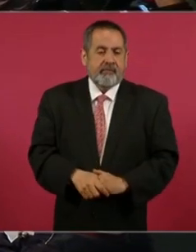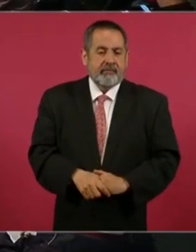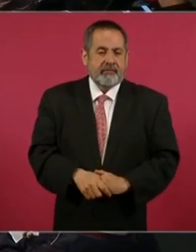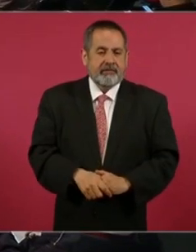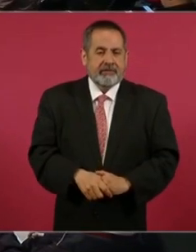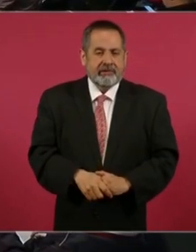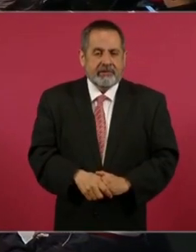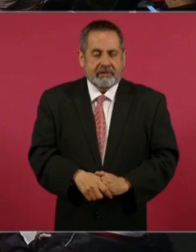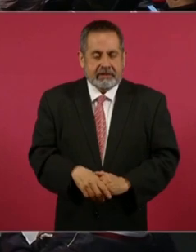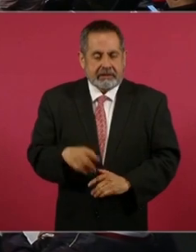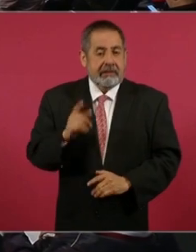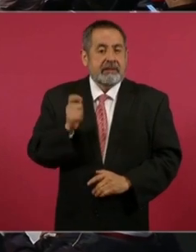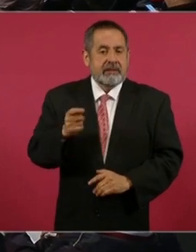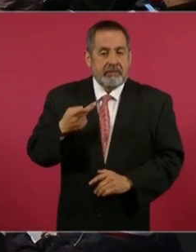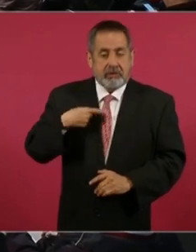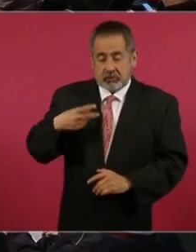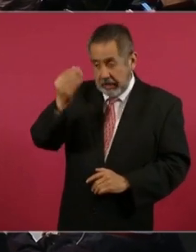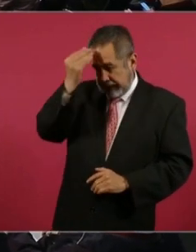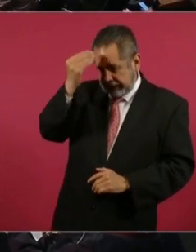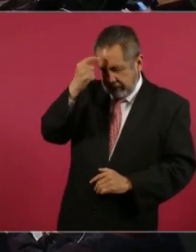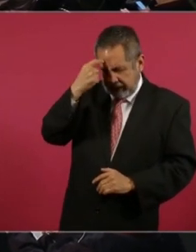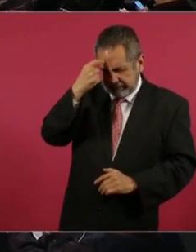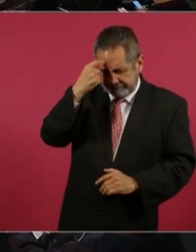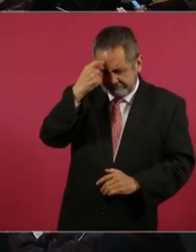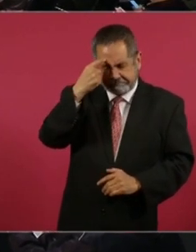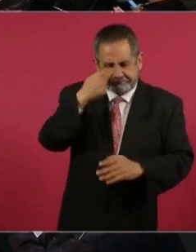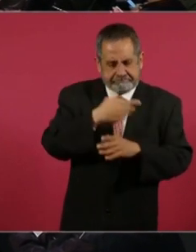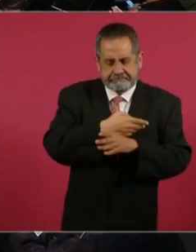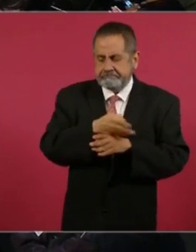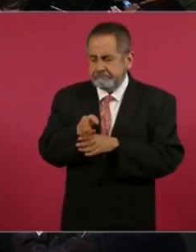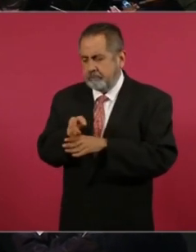Y es de sabios cambiar de opinión.